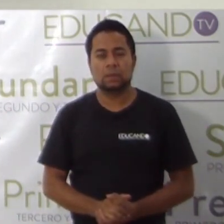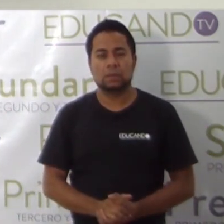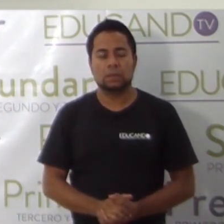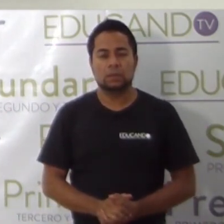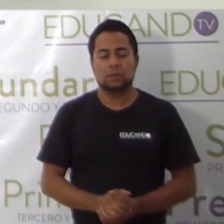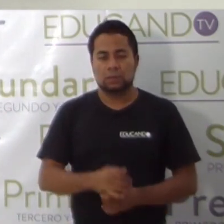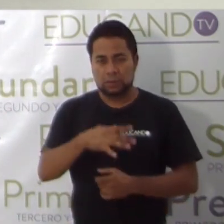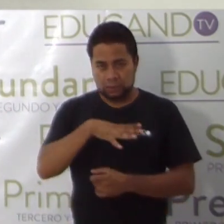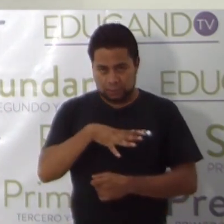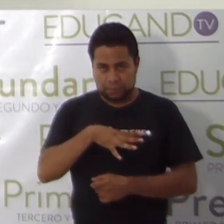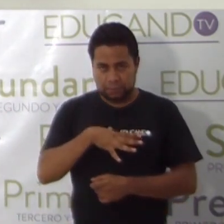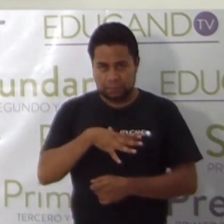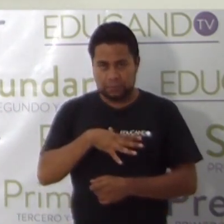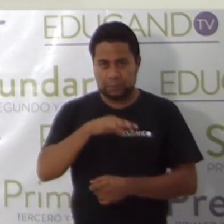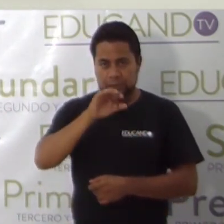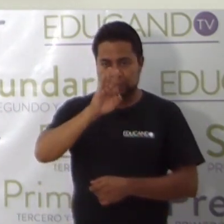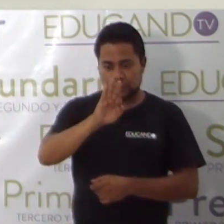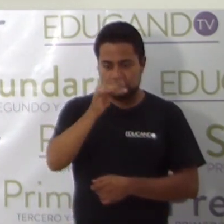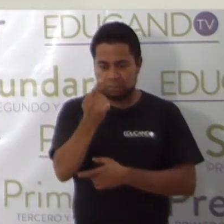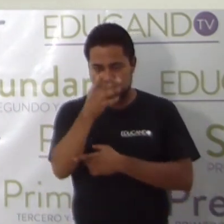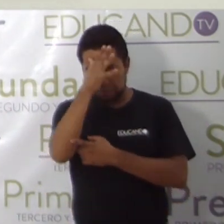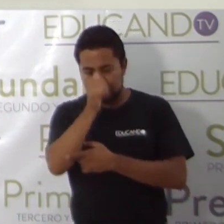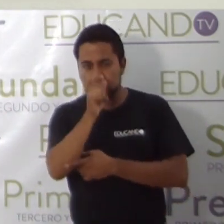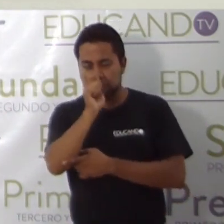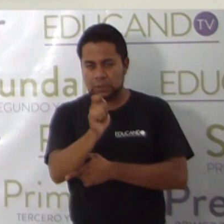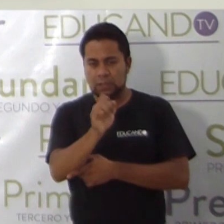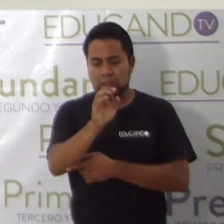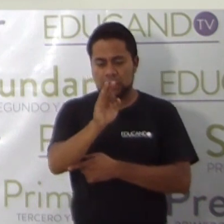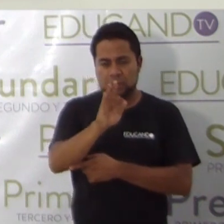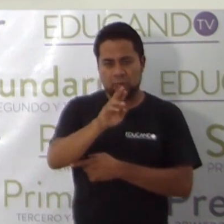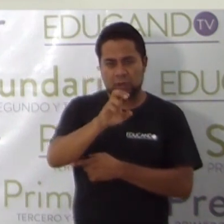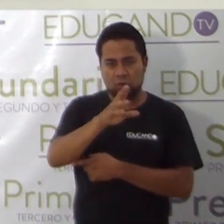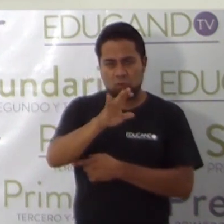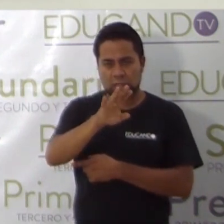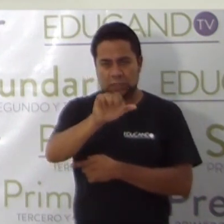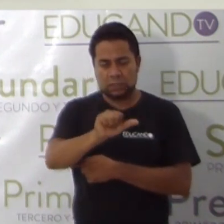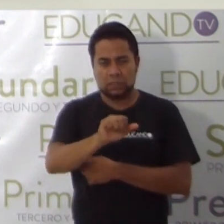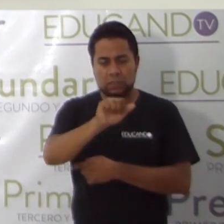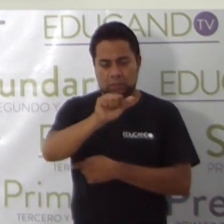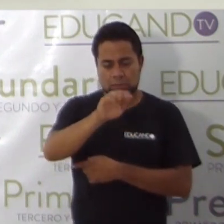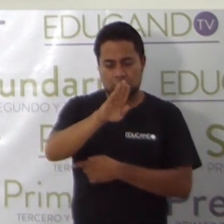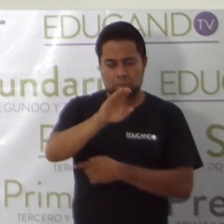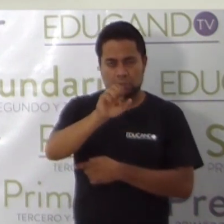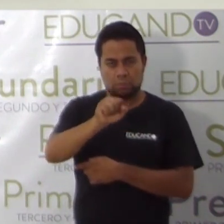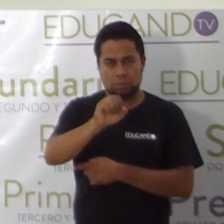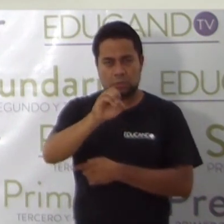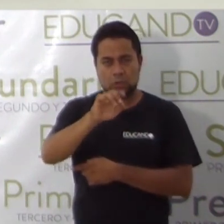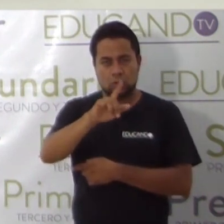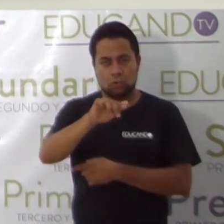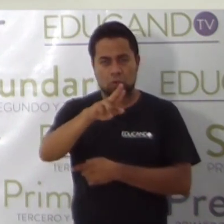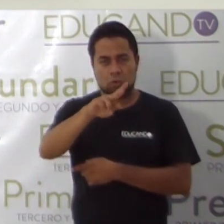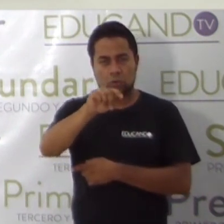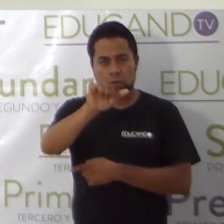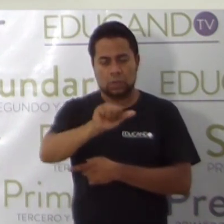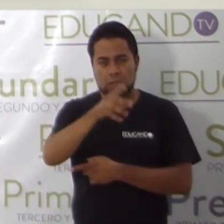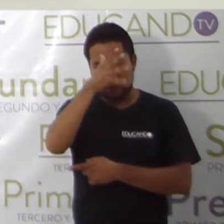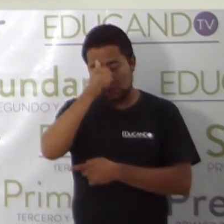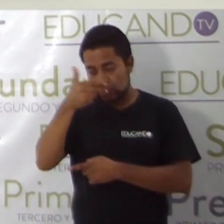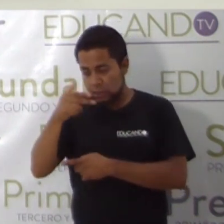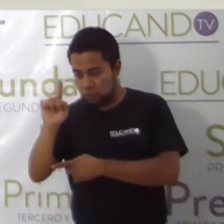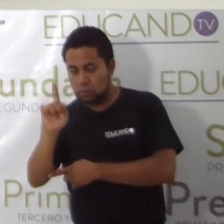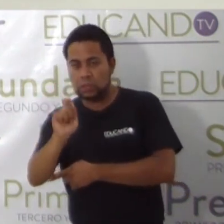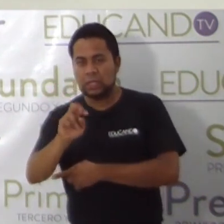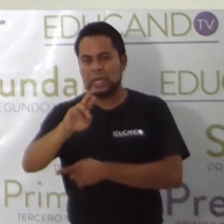tenemos la frecuencia, F1 les dije que era la frecuencia absoluta. H1 es la frecuencia